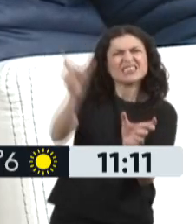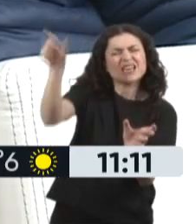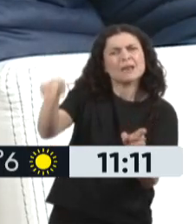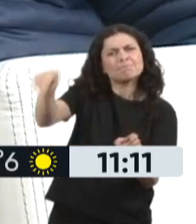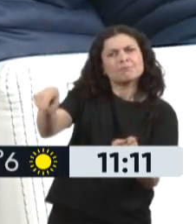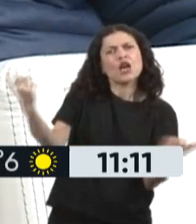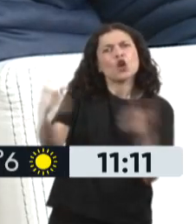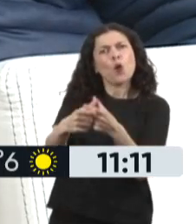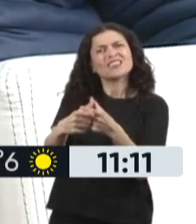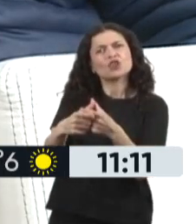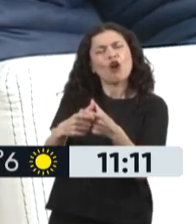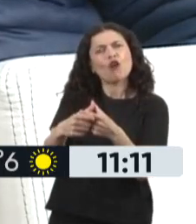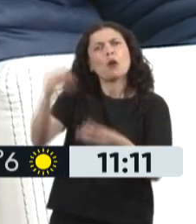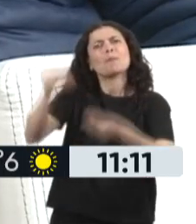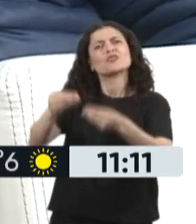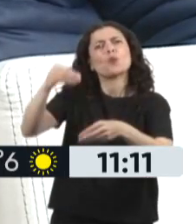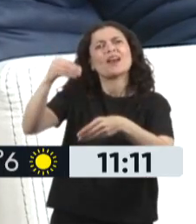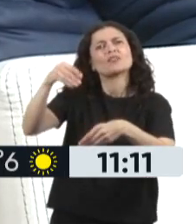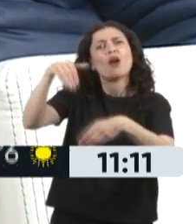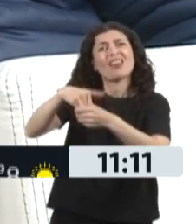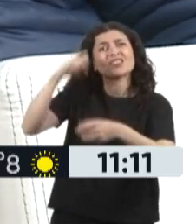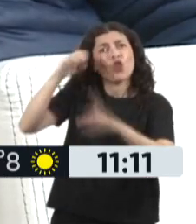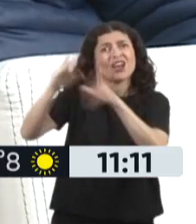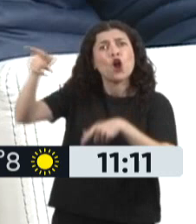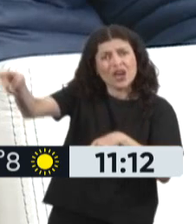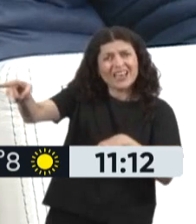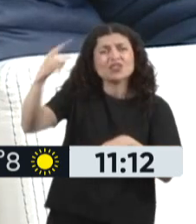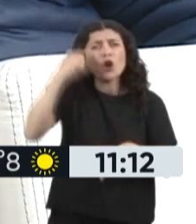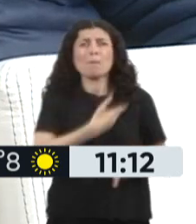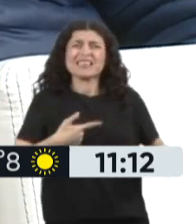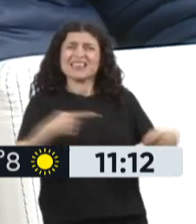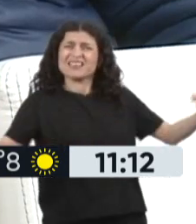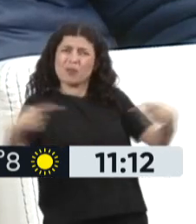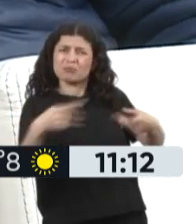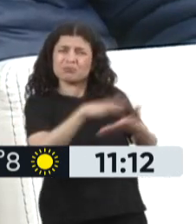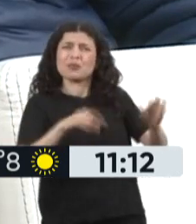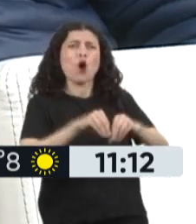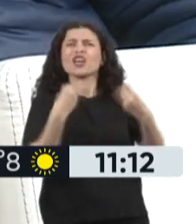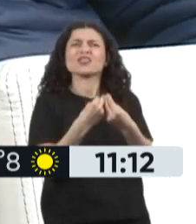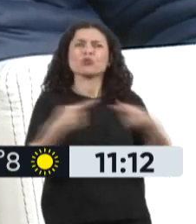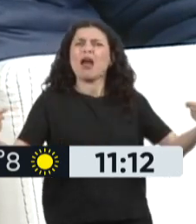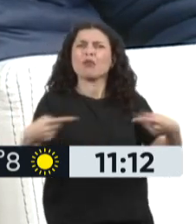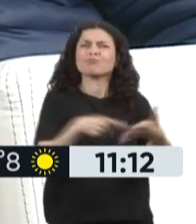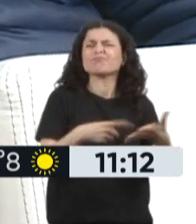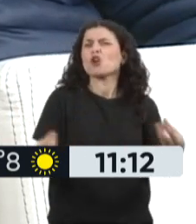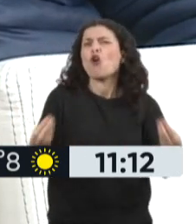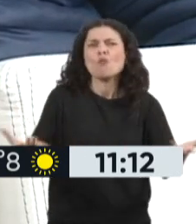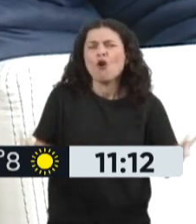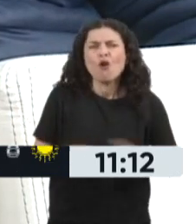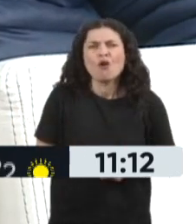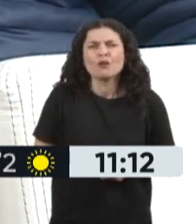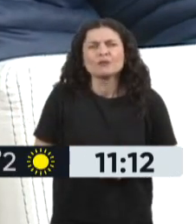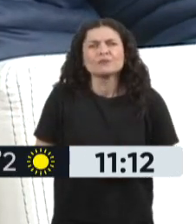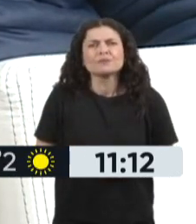la Comisión de Presupuesto de la Cámara de Diputados y lo que